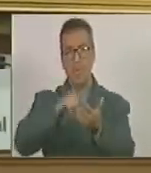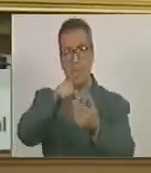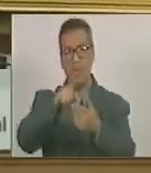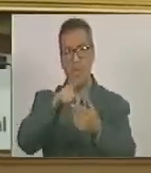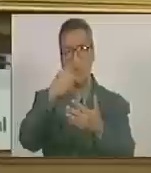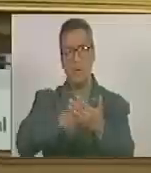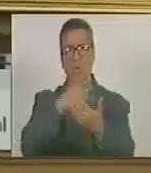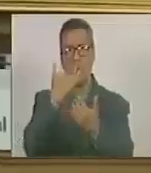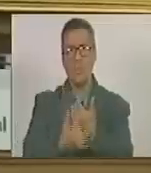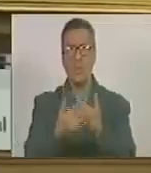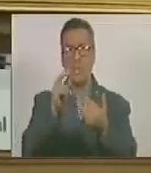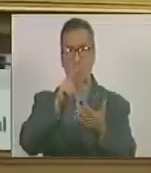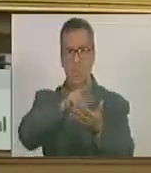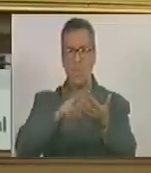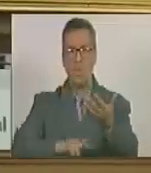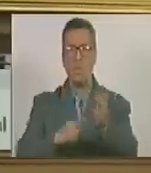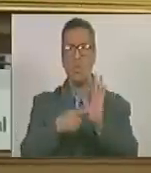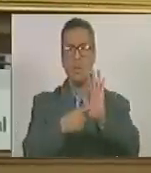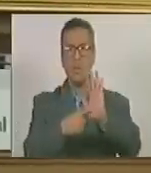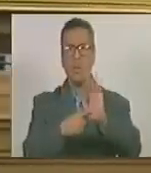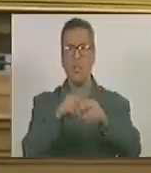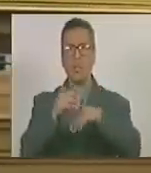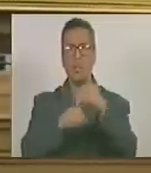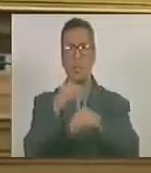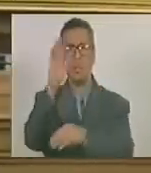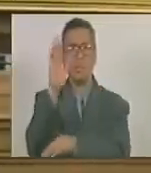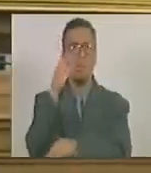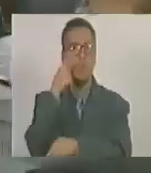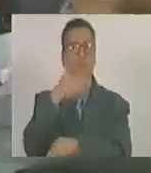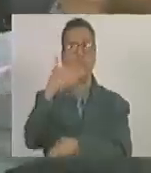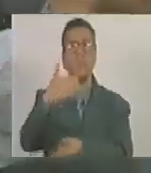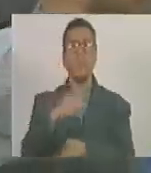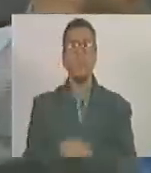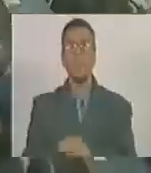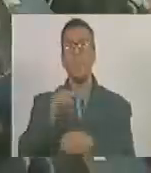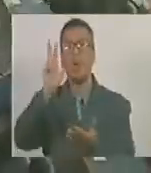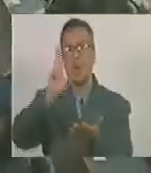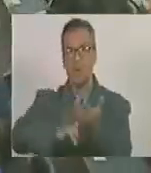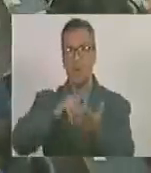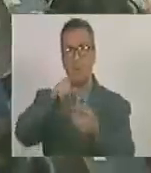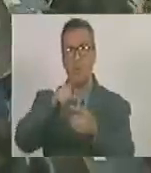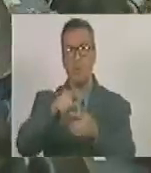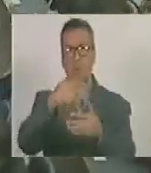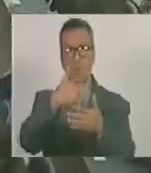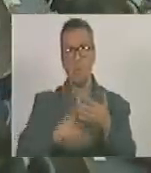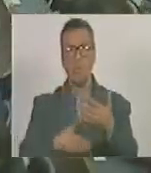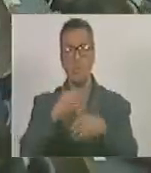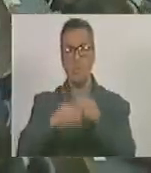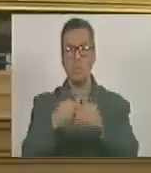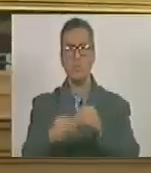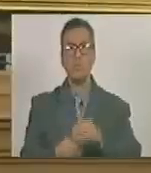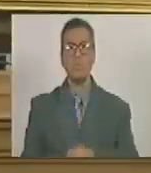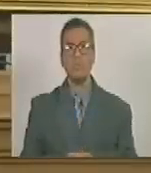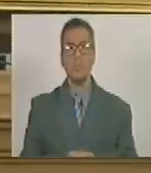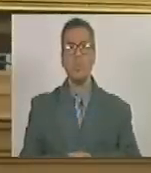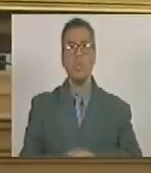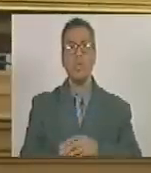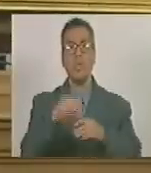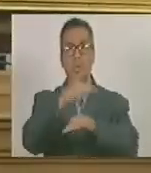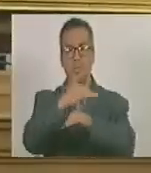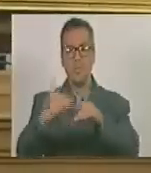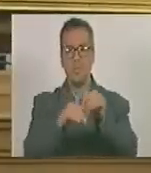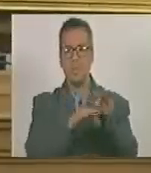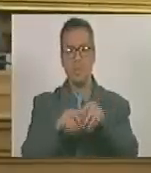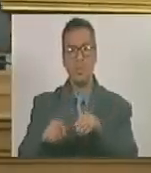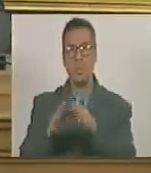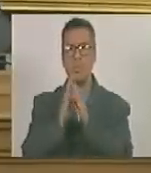el proyecto de acta presentado, sírvanse a manifestarlo con la señal de costumbre. Queda aprobada el acta correspondiente. Ciudadana subsecretaria,